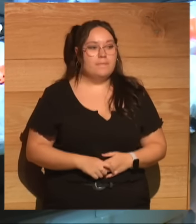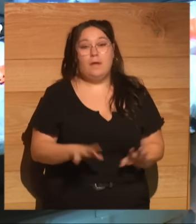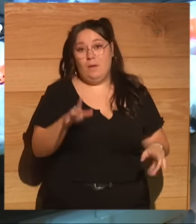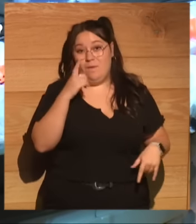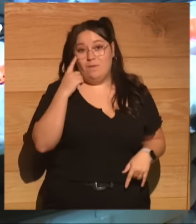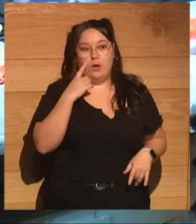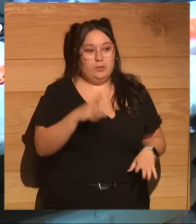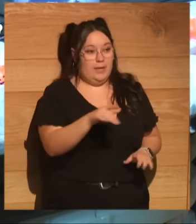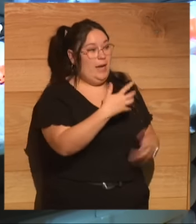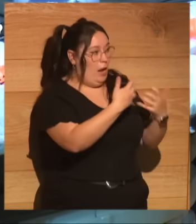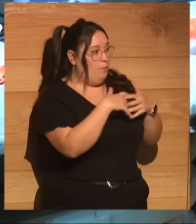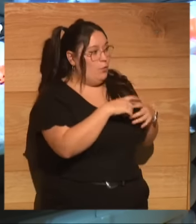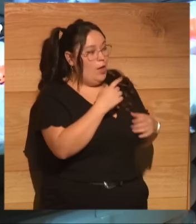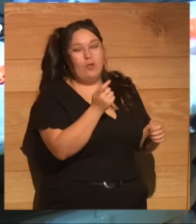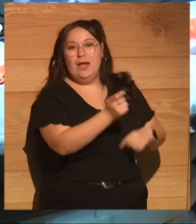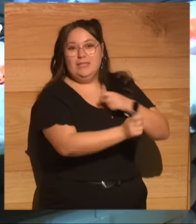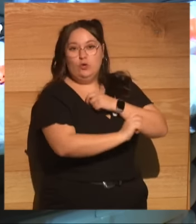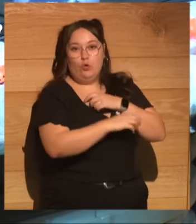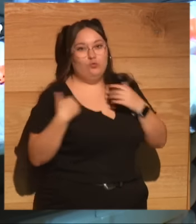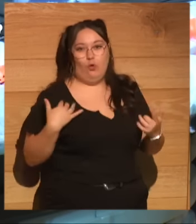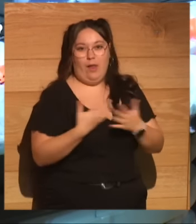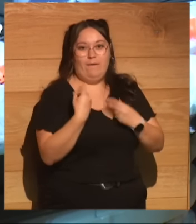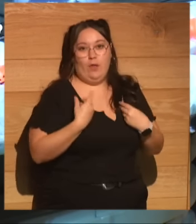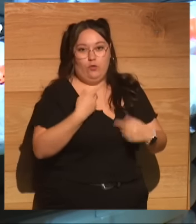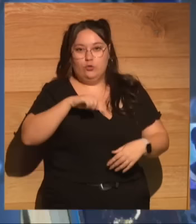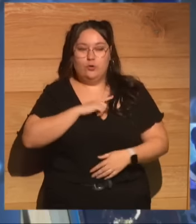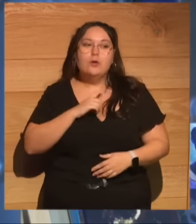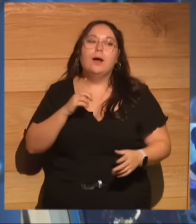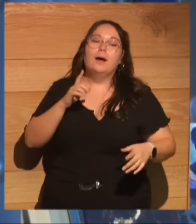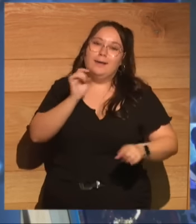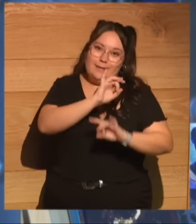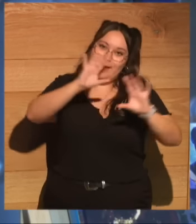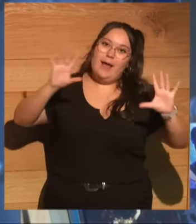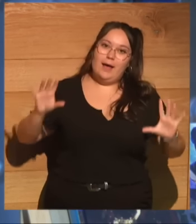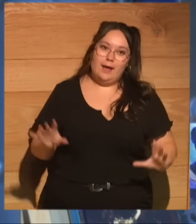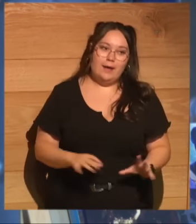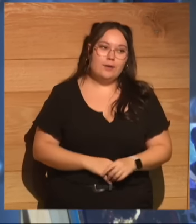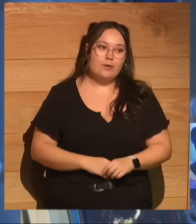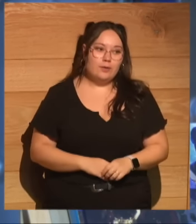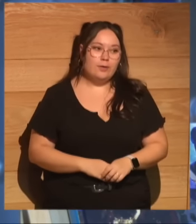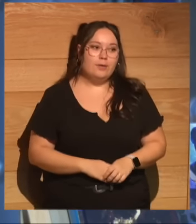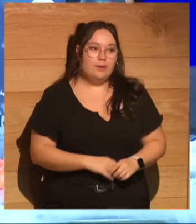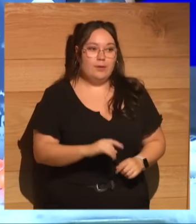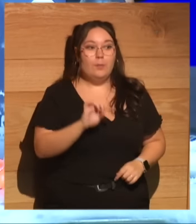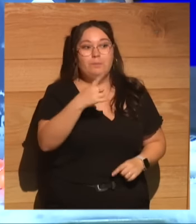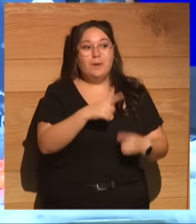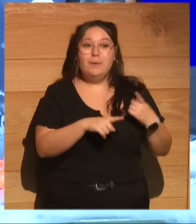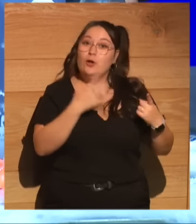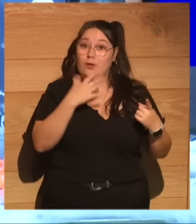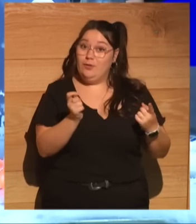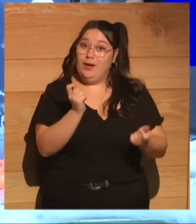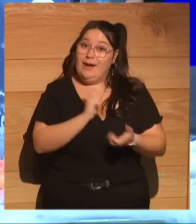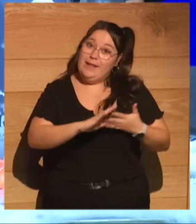Fijaos que cada día. Me lleva funcionando ese truco toda la vida. Él te con pone nosotros. El terroncito, claro, pero luego, claro, en claro. Cuanto muerdes. Los primeros te los dan